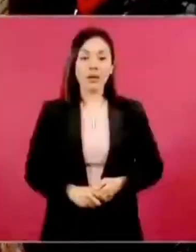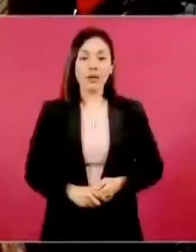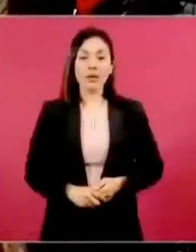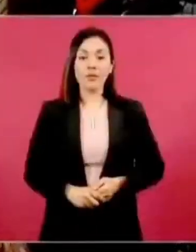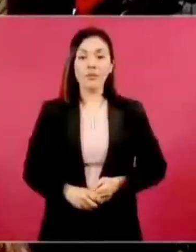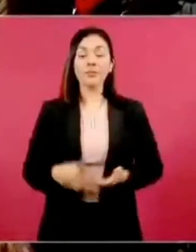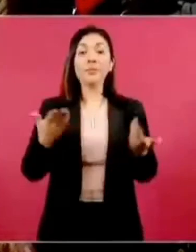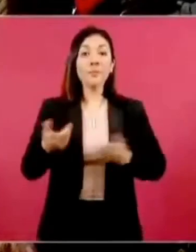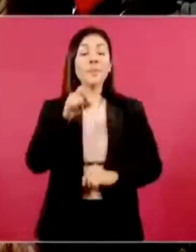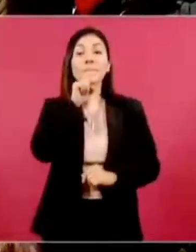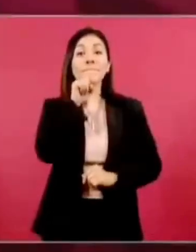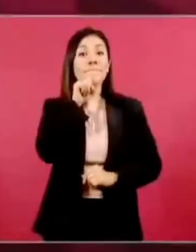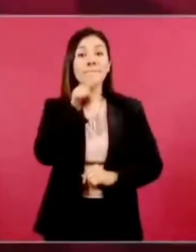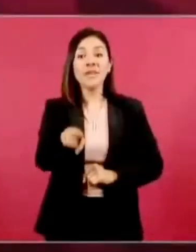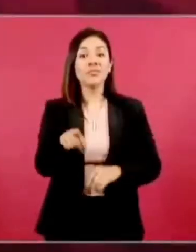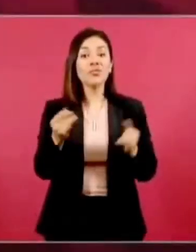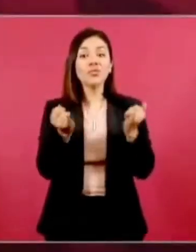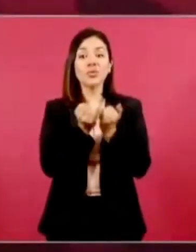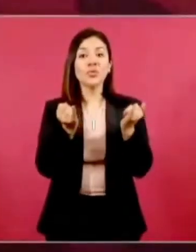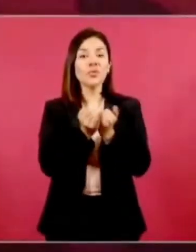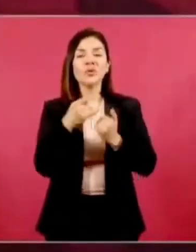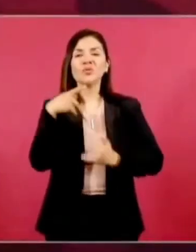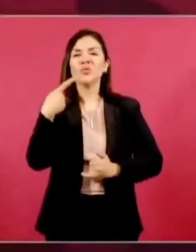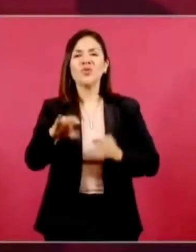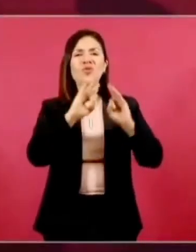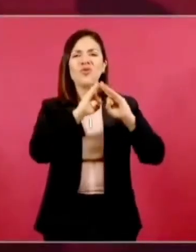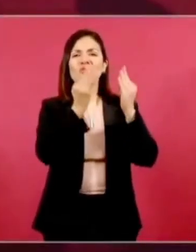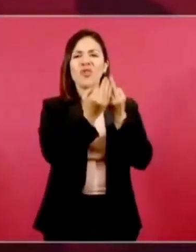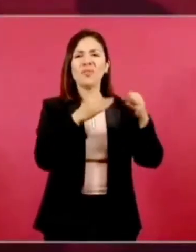el mismo método